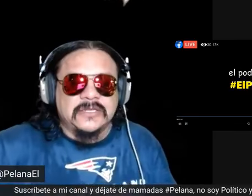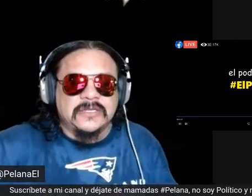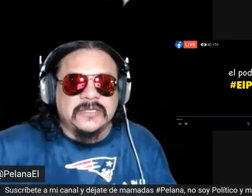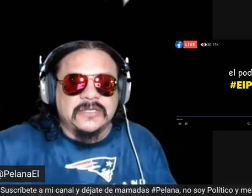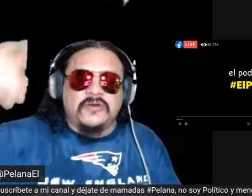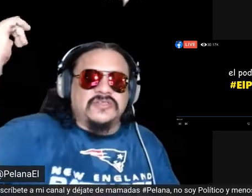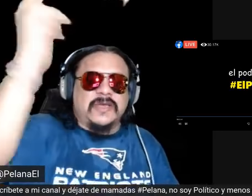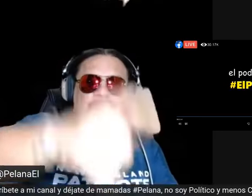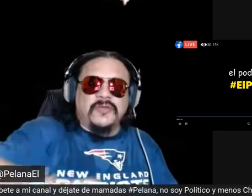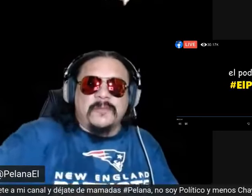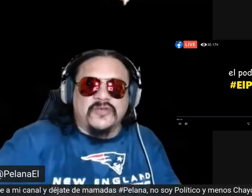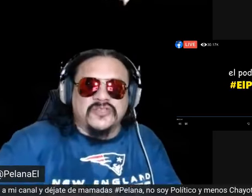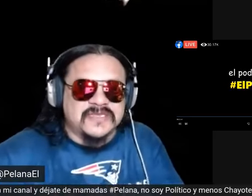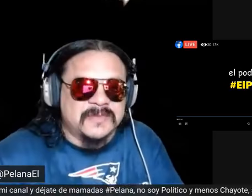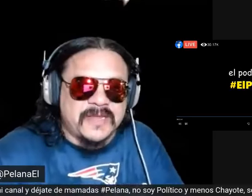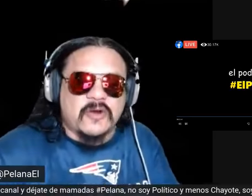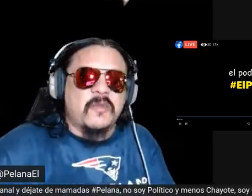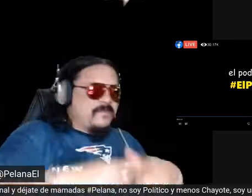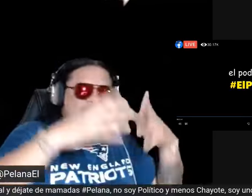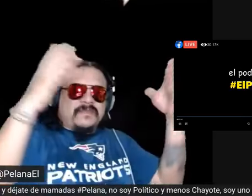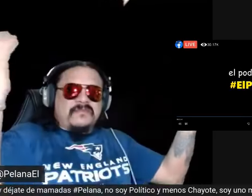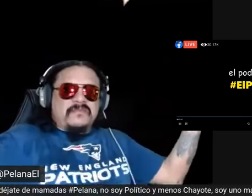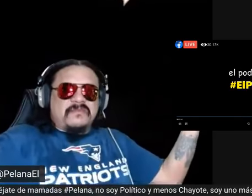nos están viendo la próxima semana con más